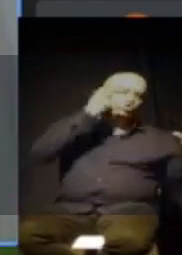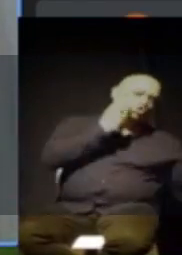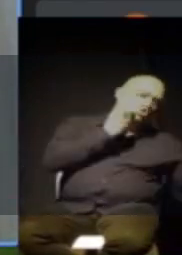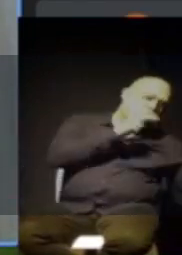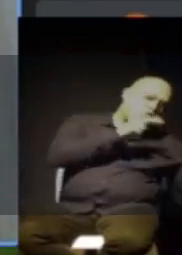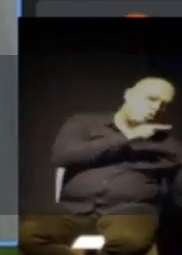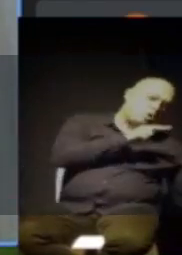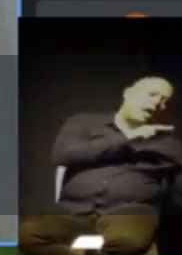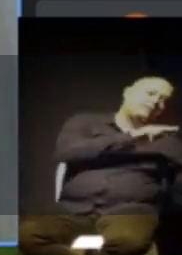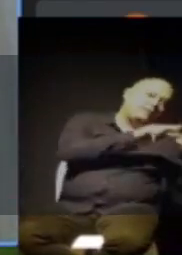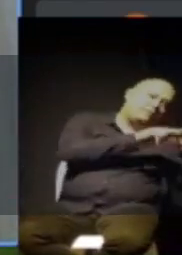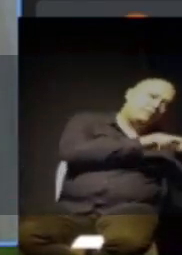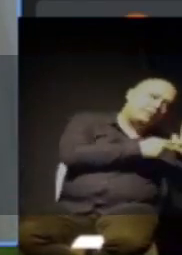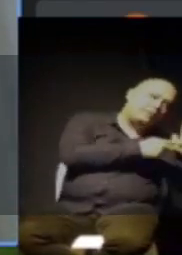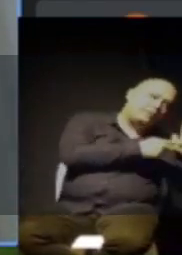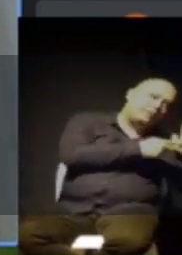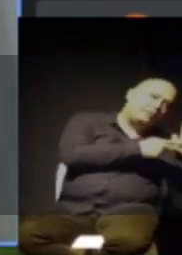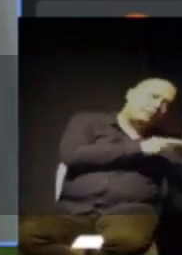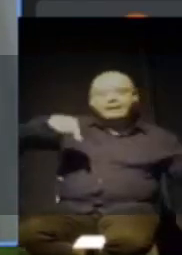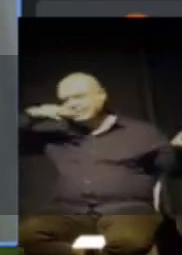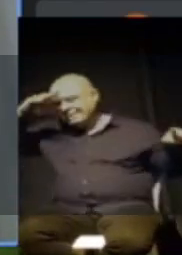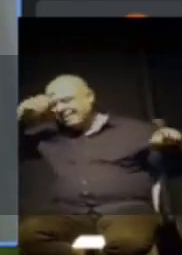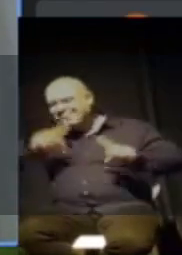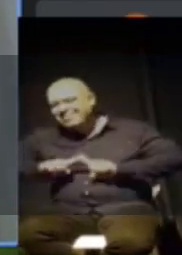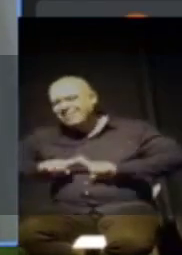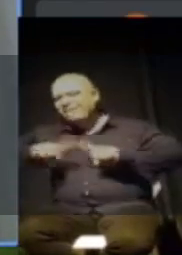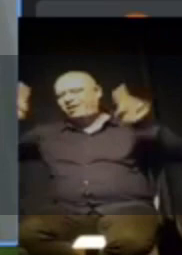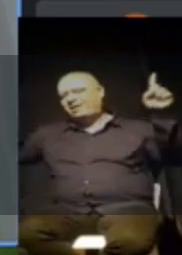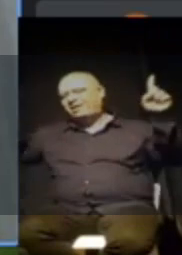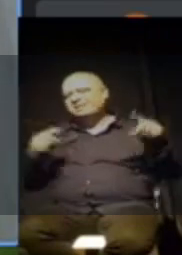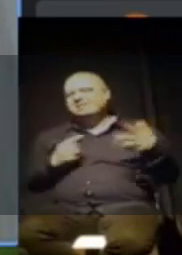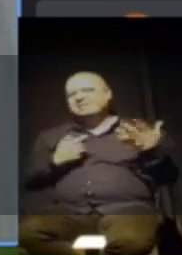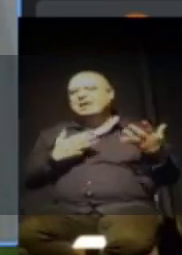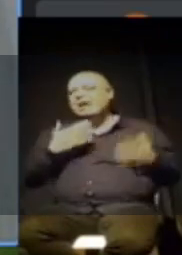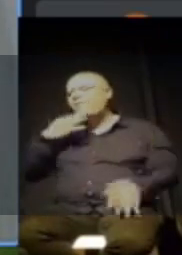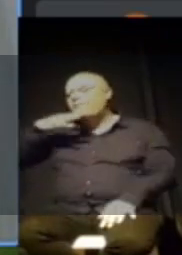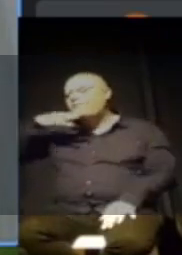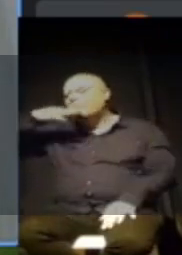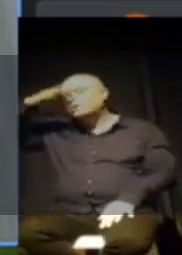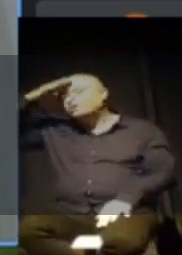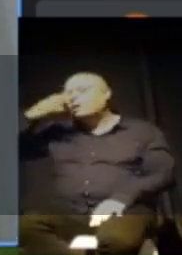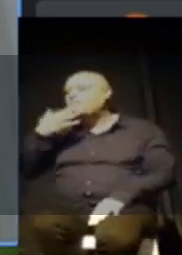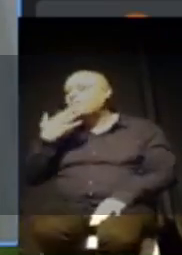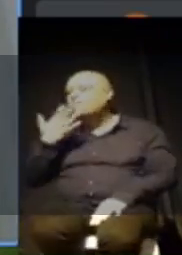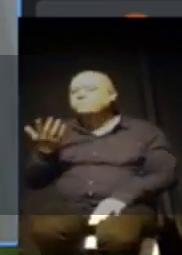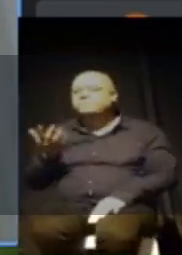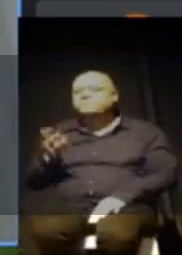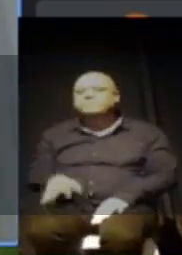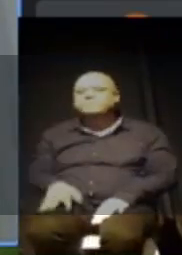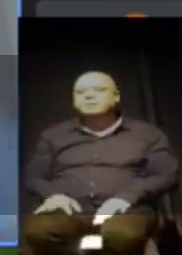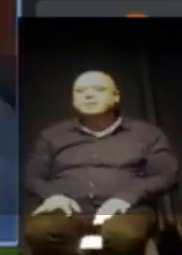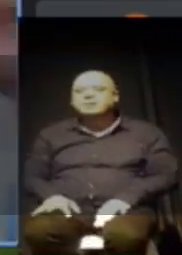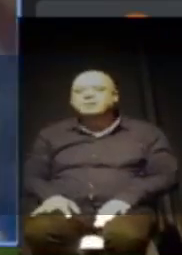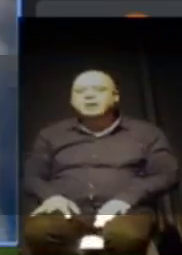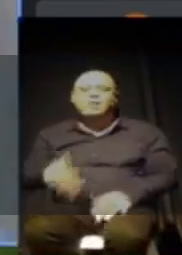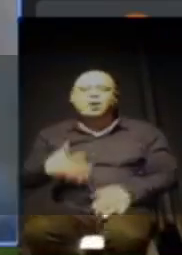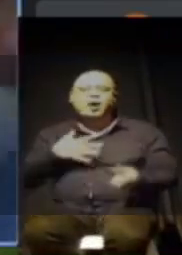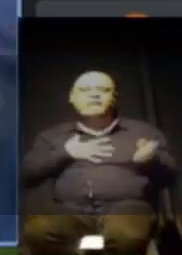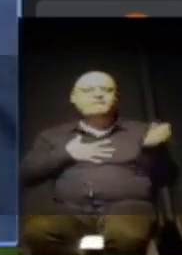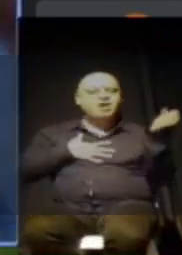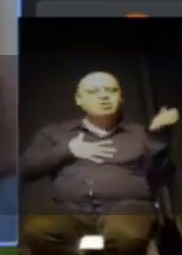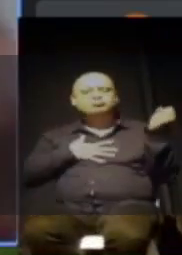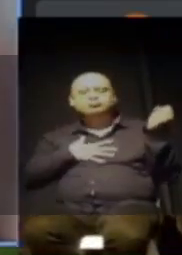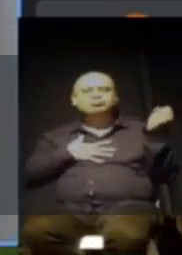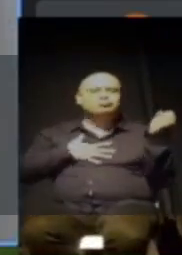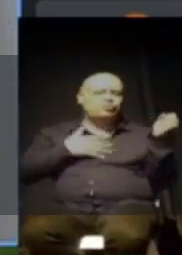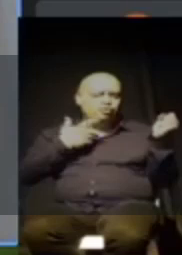los mismos sentidos, ¿sí? Algunos en Medellín probablemente asocien más al baile, a la rumba